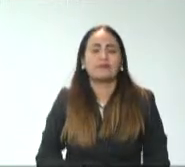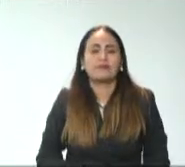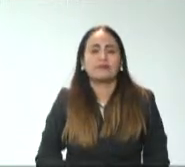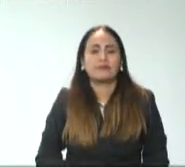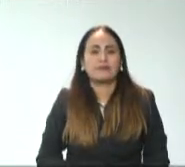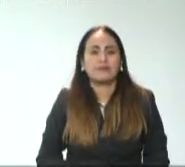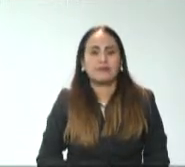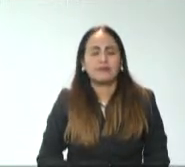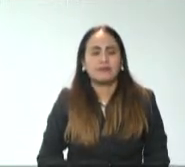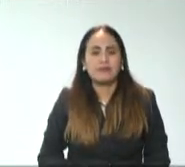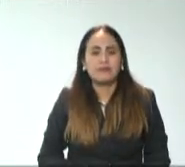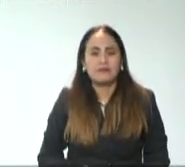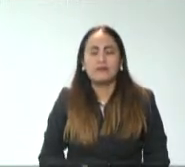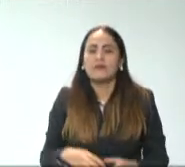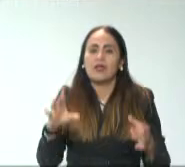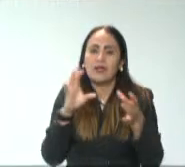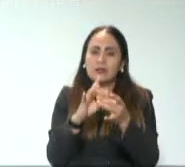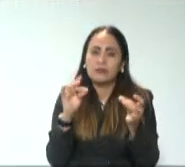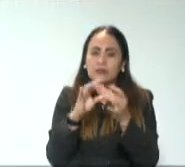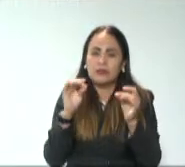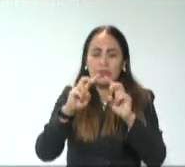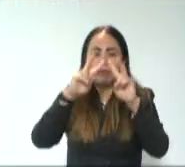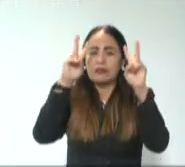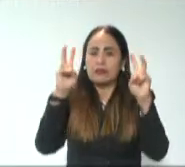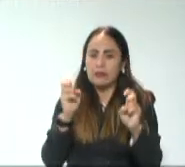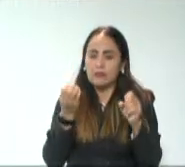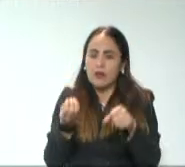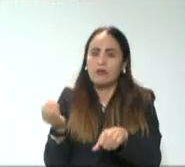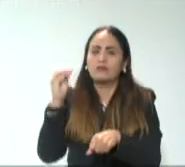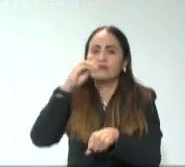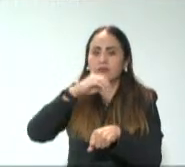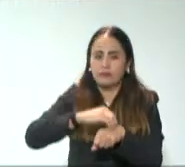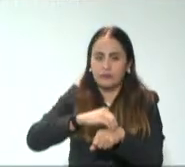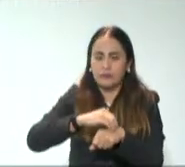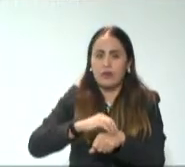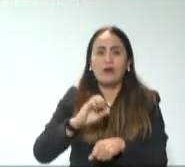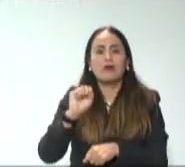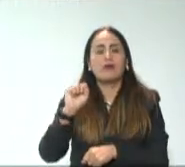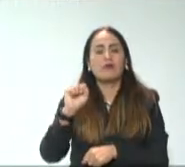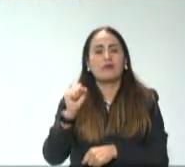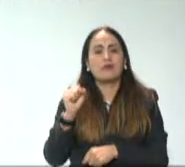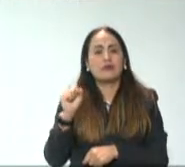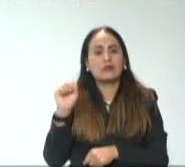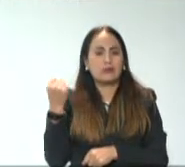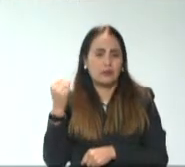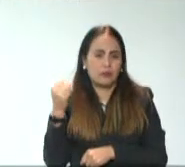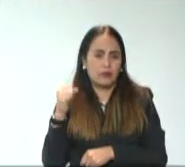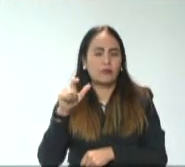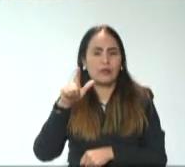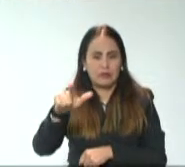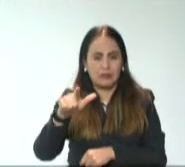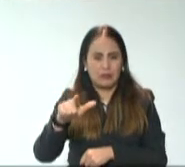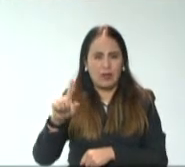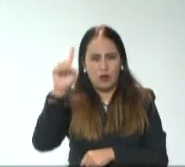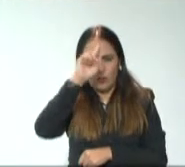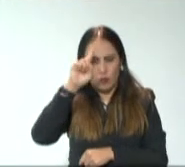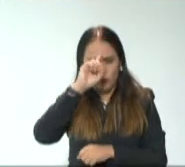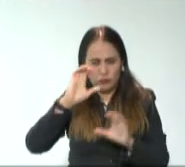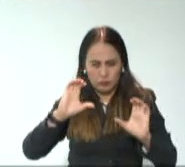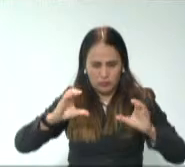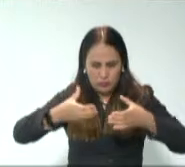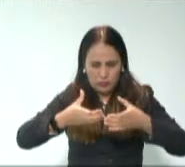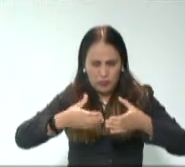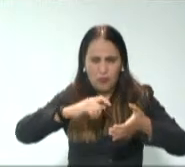un un tema adicional eh el 7 de septiembre el consejo técnico que es la máxima autoridad